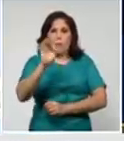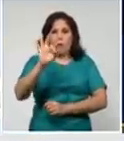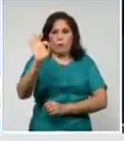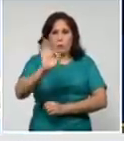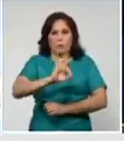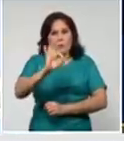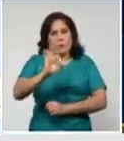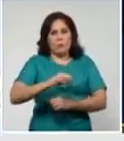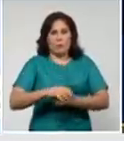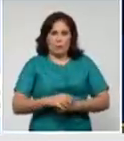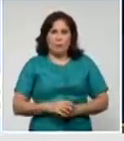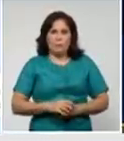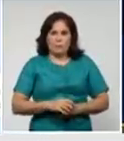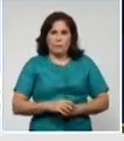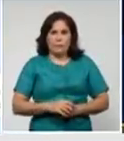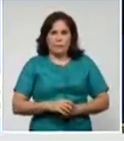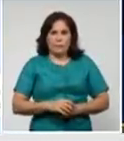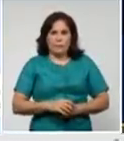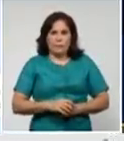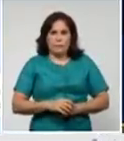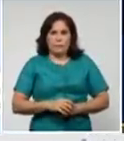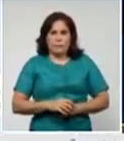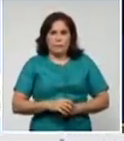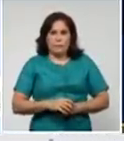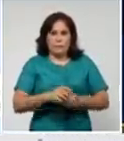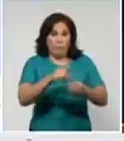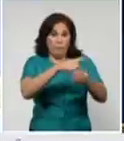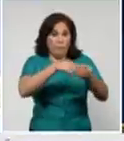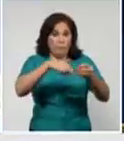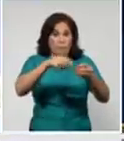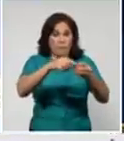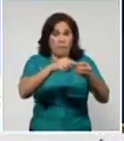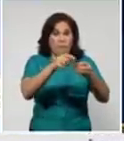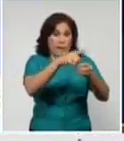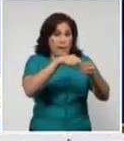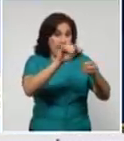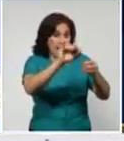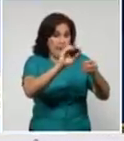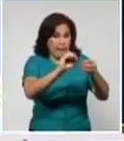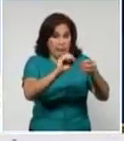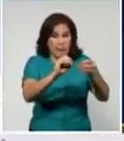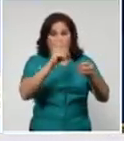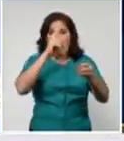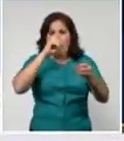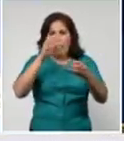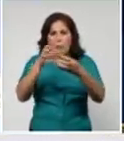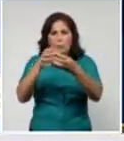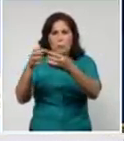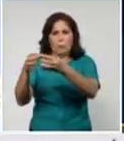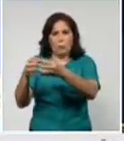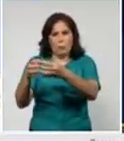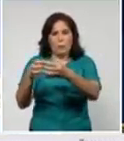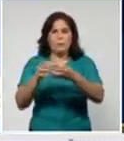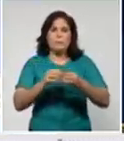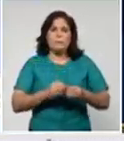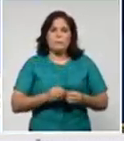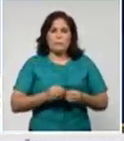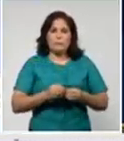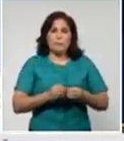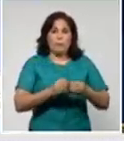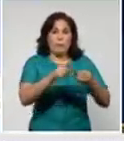55,8%. De los grupos, por grupos de edades, hay